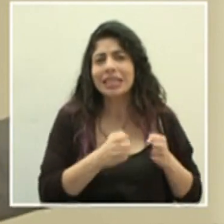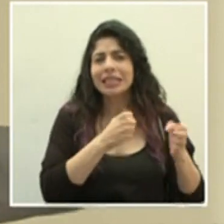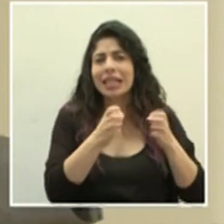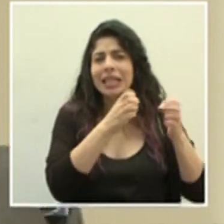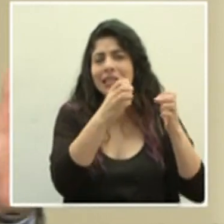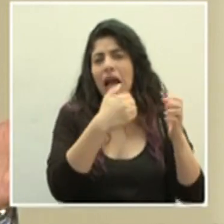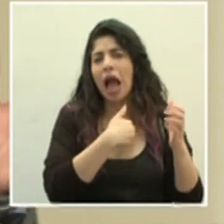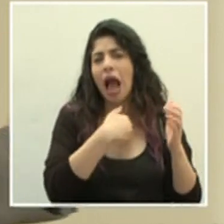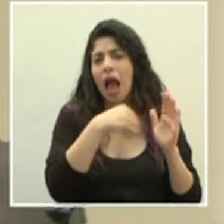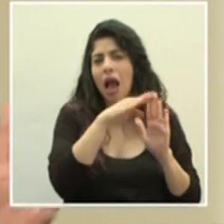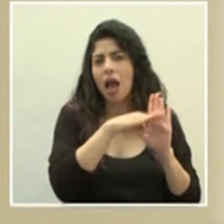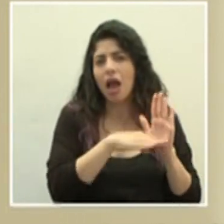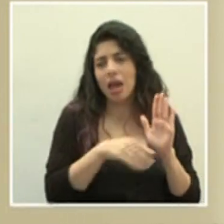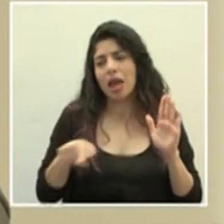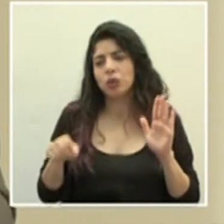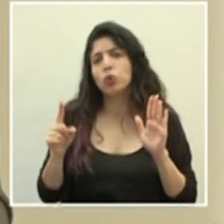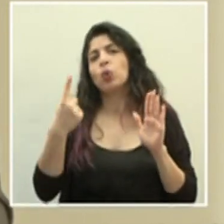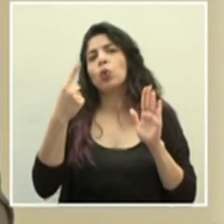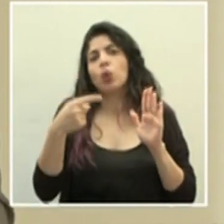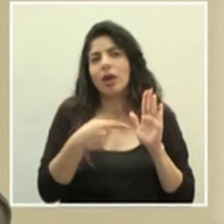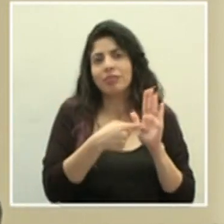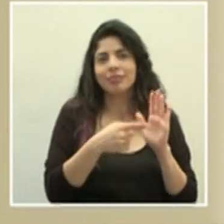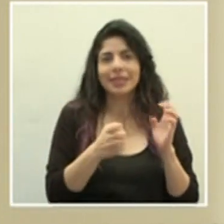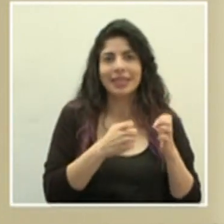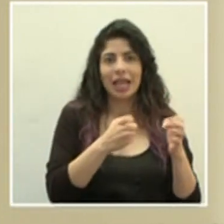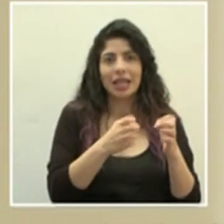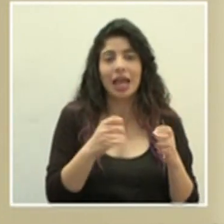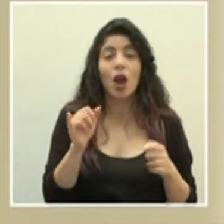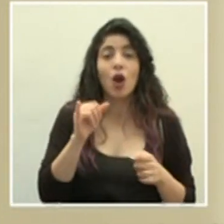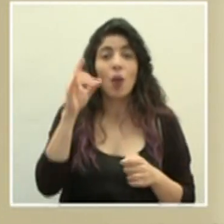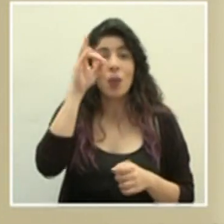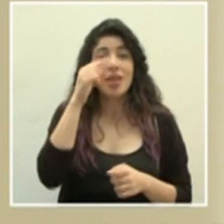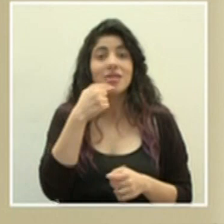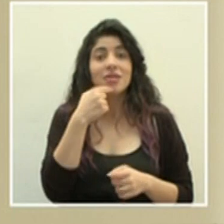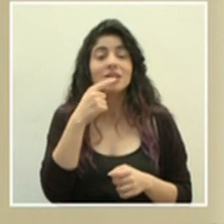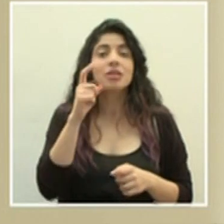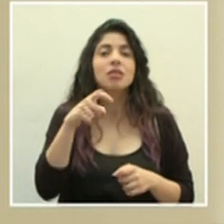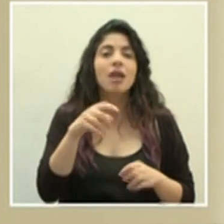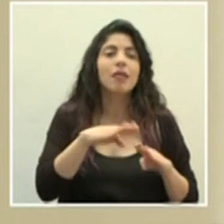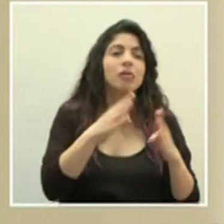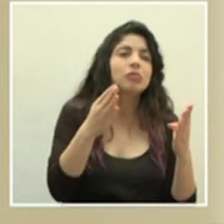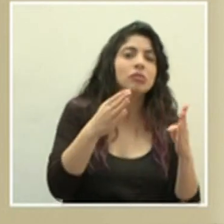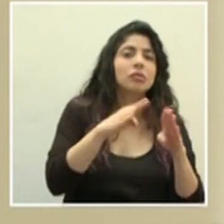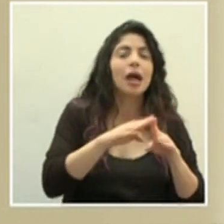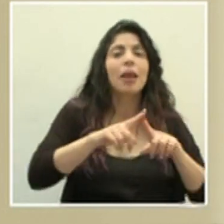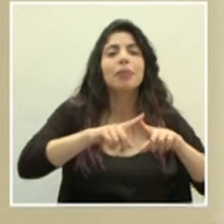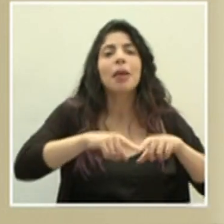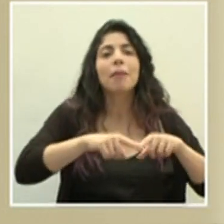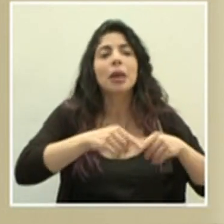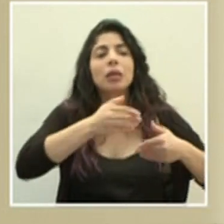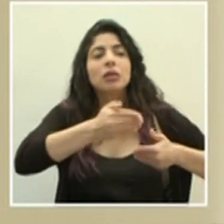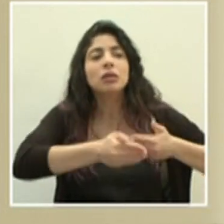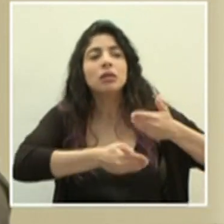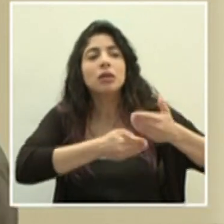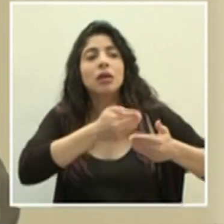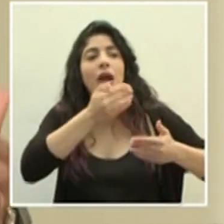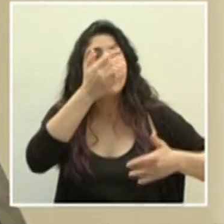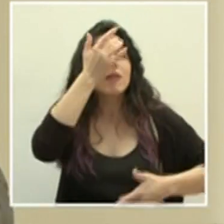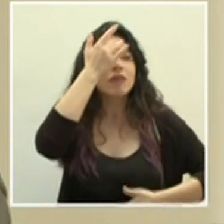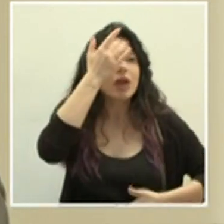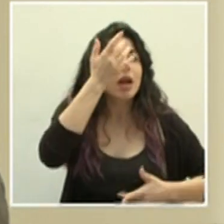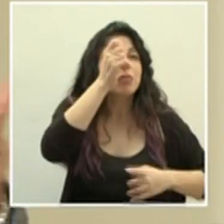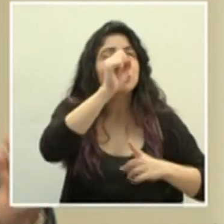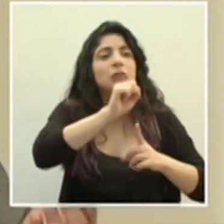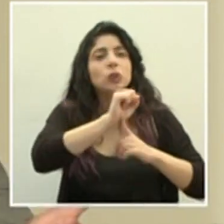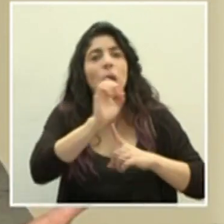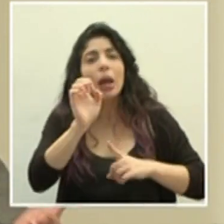estrategias, que, como decía don Daniel, tenemos que ir activando dependiendo de cómo evolucione los casos, la